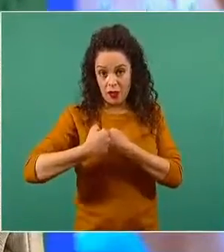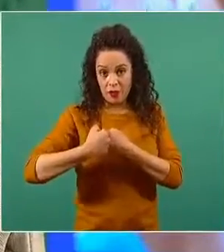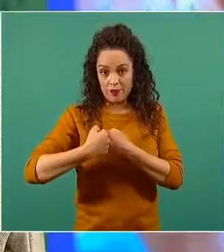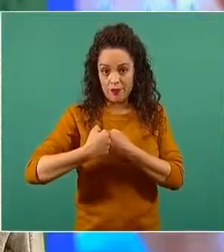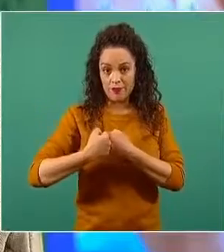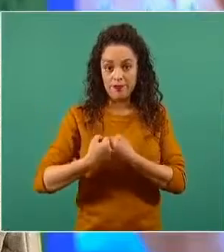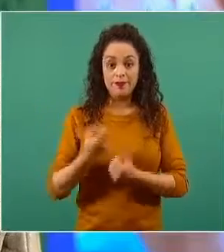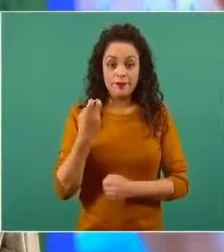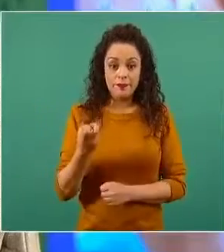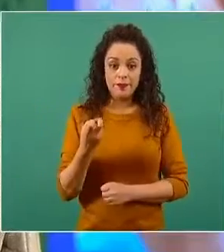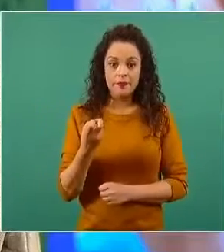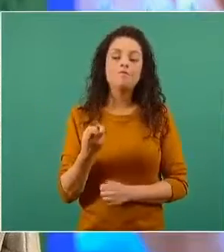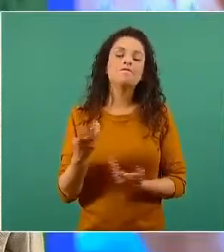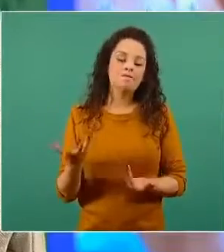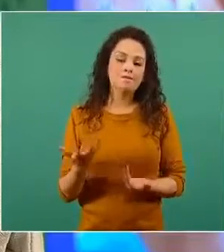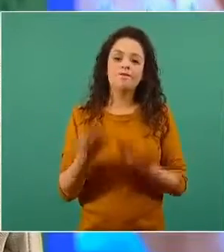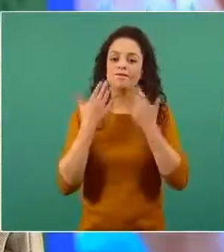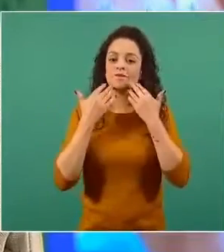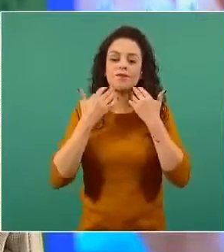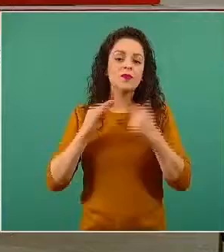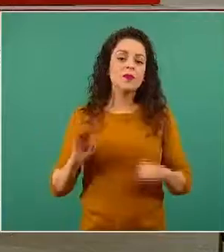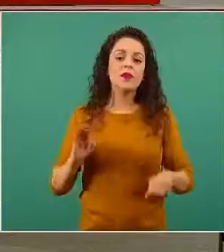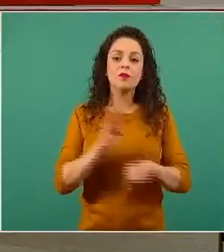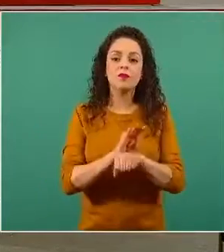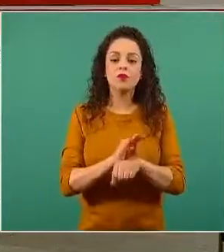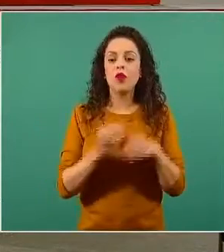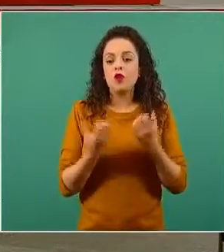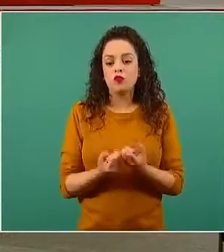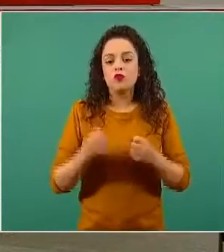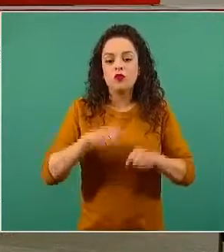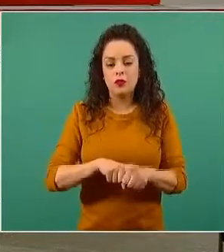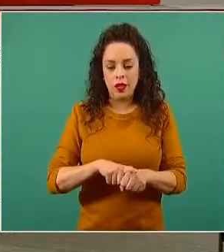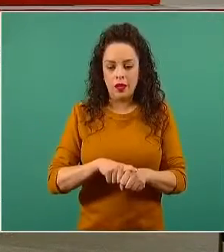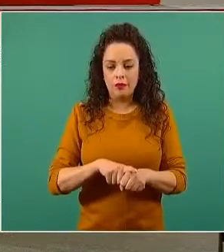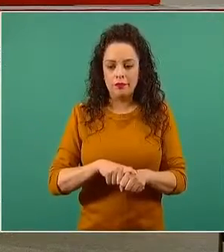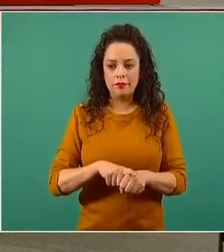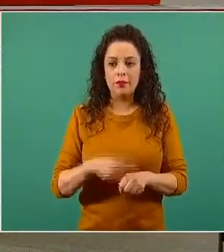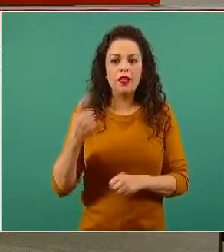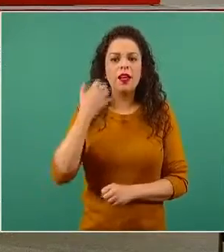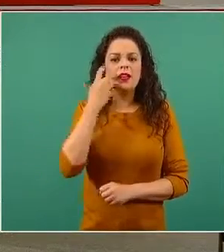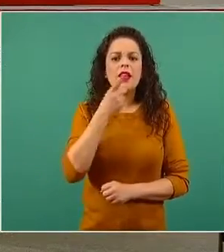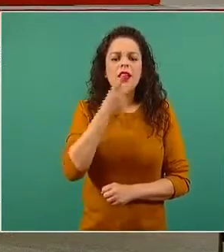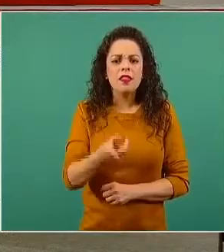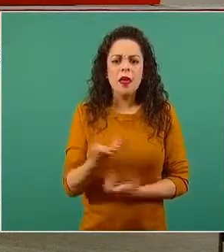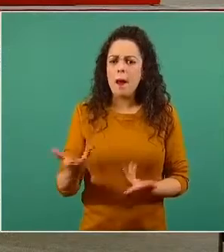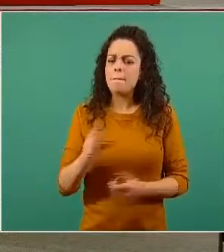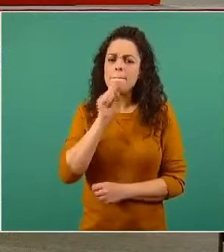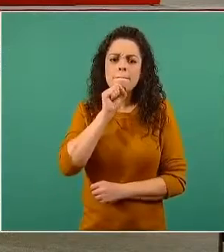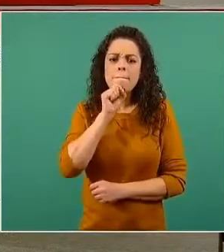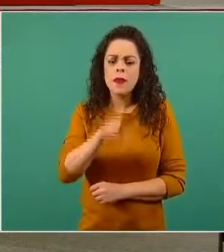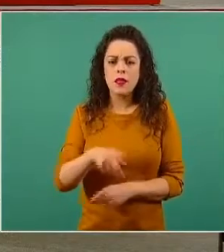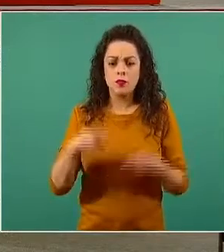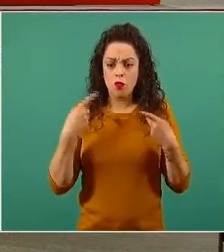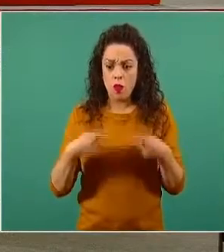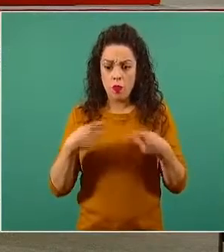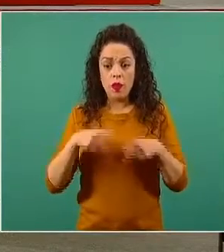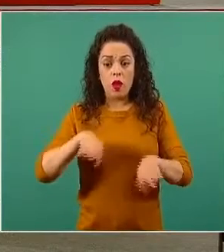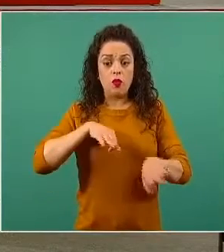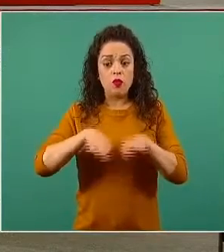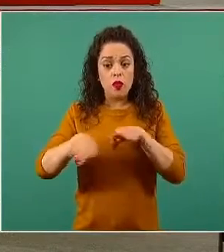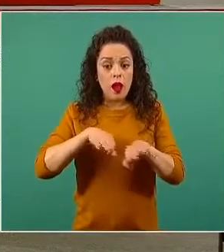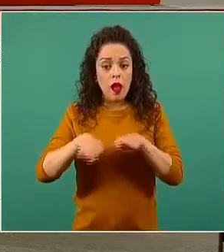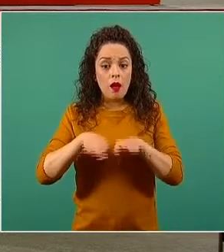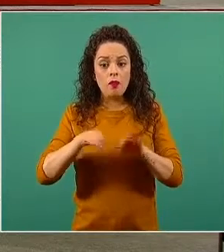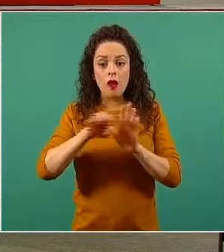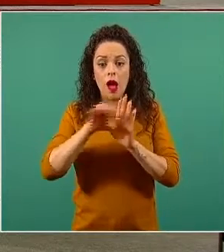a condiciones de vulnerabilidad social. Y esto quiere decir lo mismo, las personas que trabajan, por ejemplo,